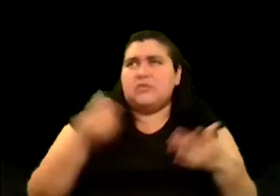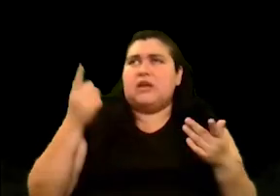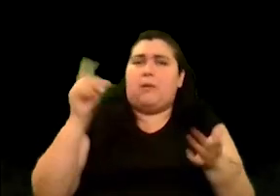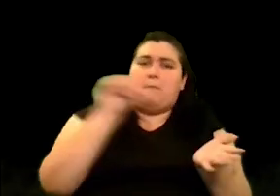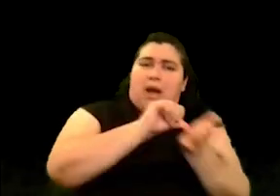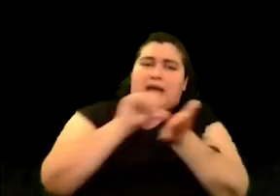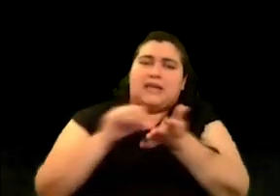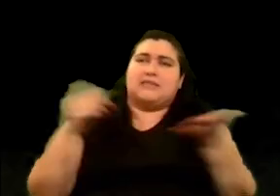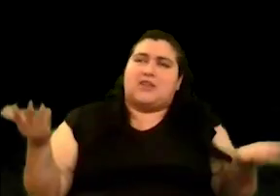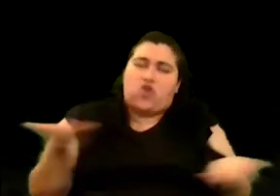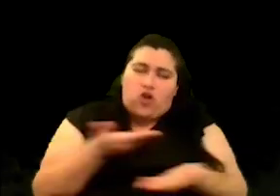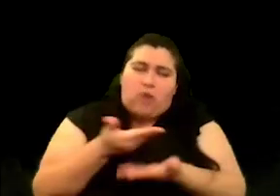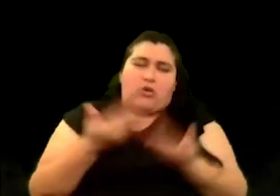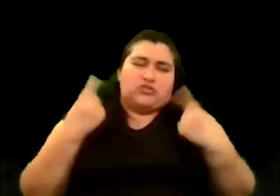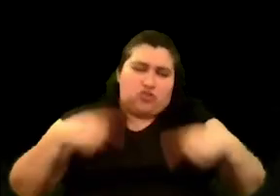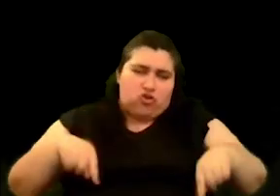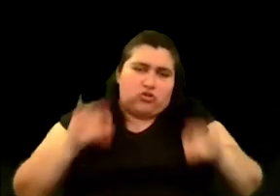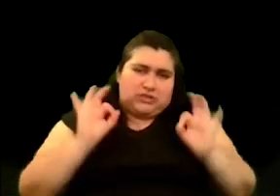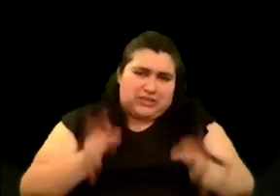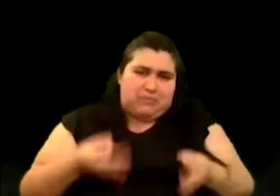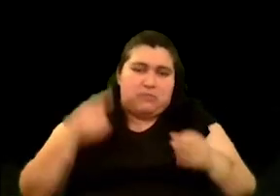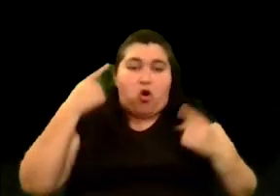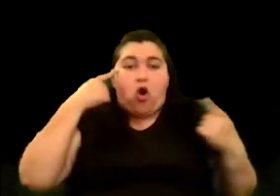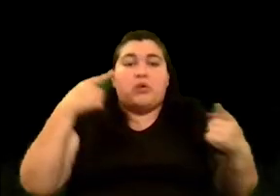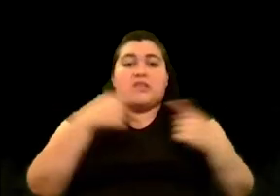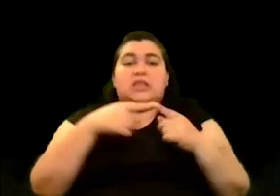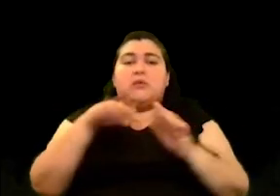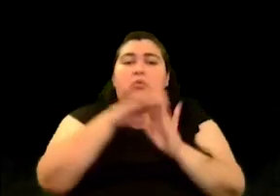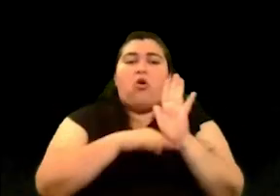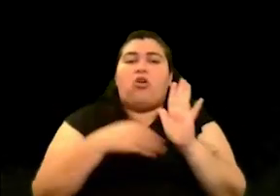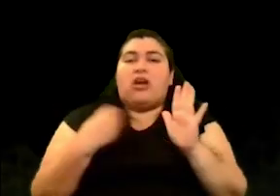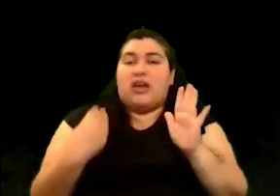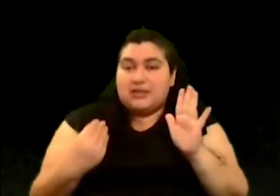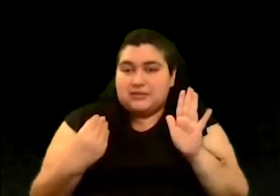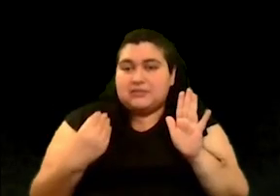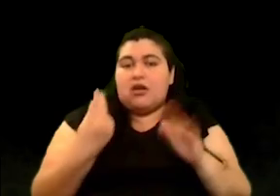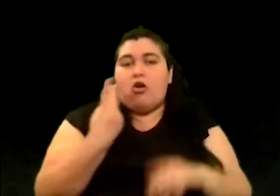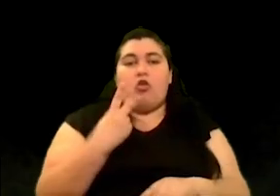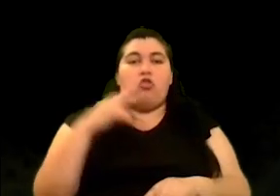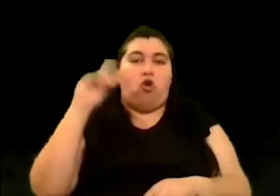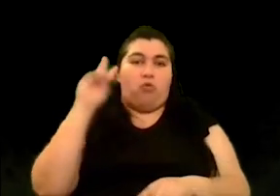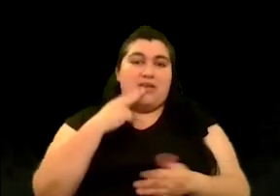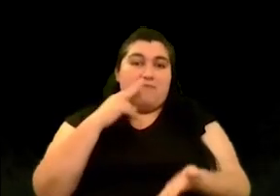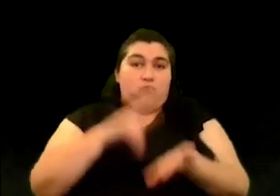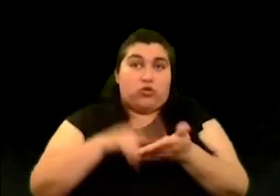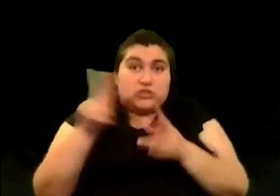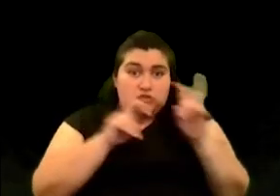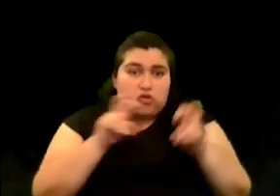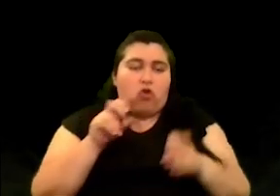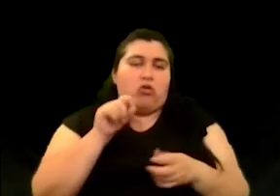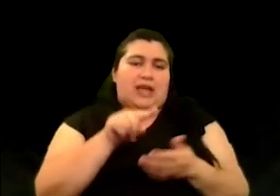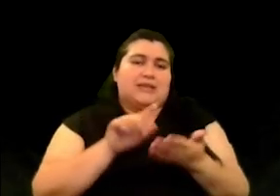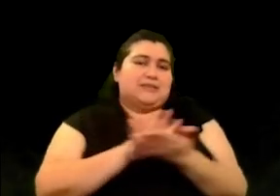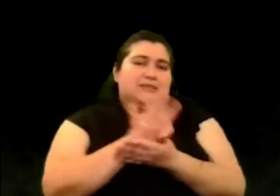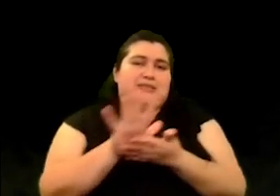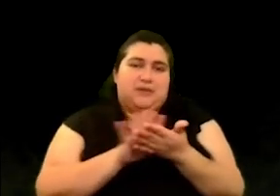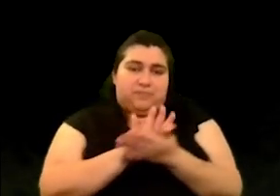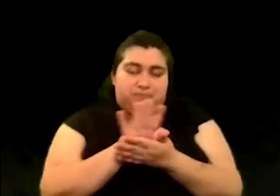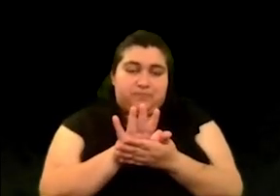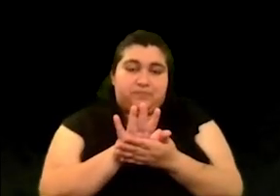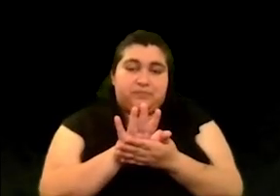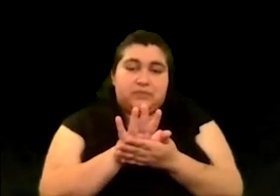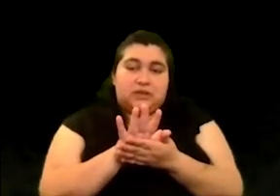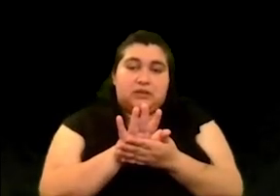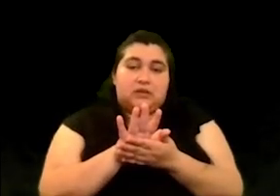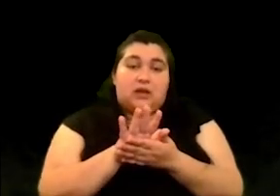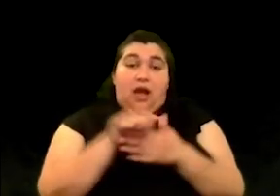jurisdicciones y demás, uno de los objetivos de los tratados va a ser evitar mecanismos de doble no imposición. Y otra cuestión, que vamos a ver